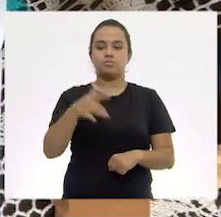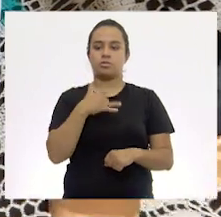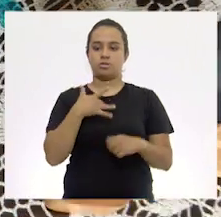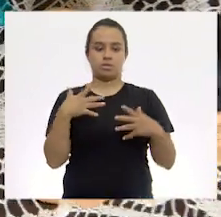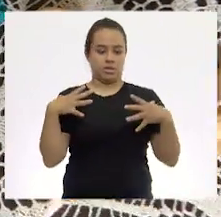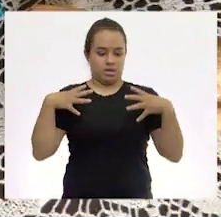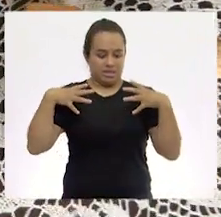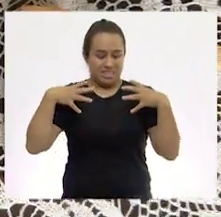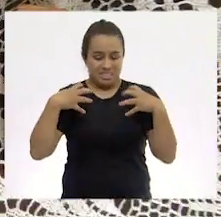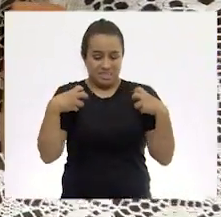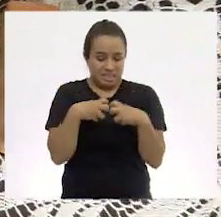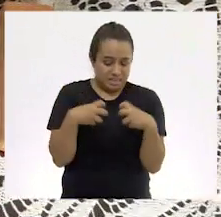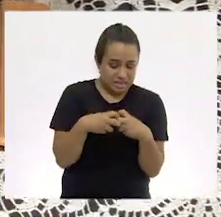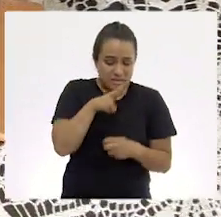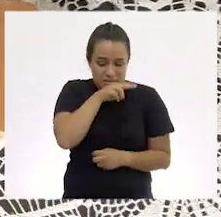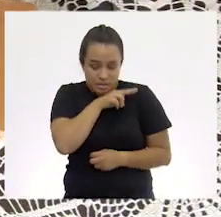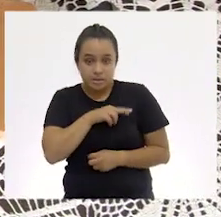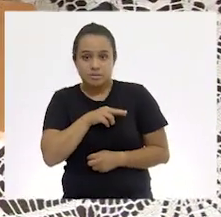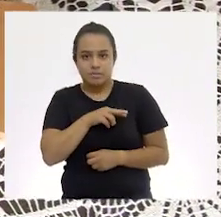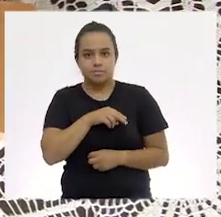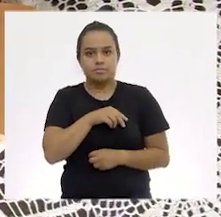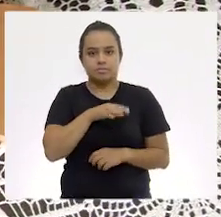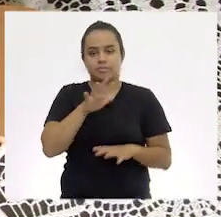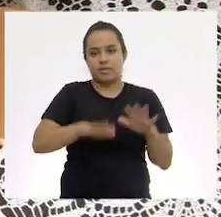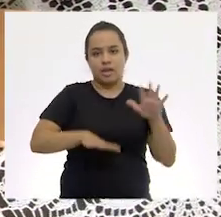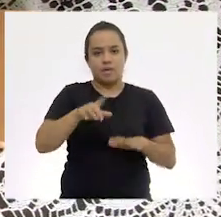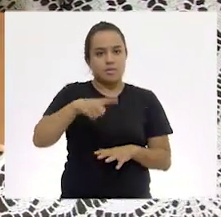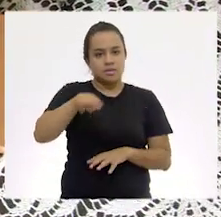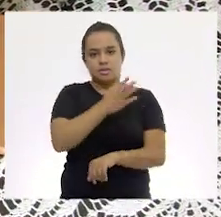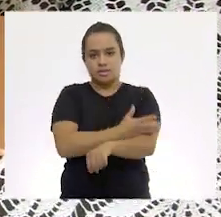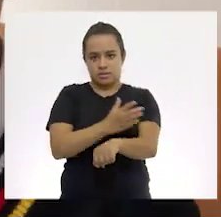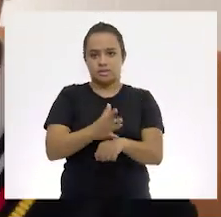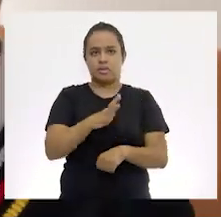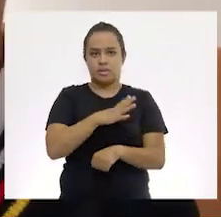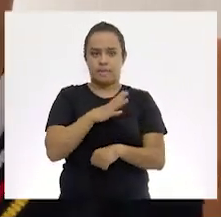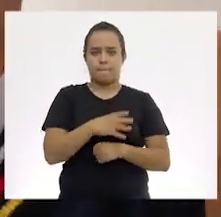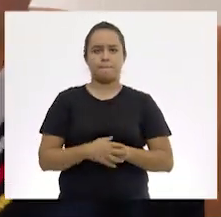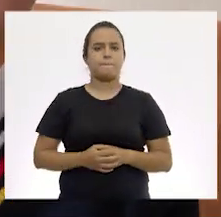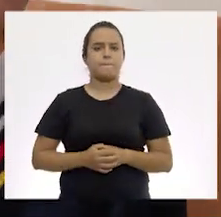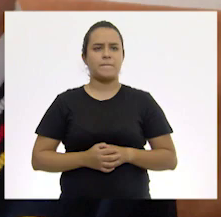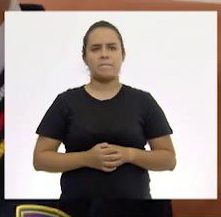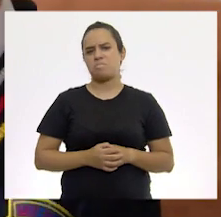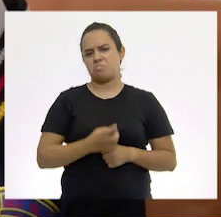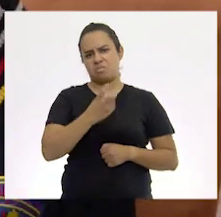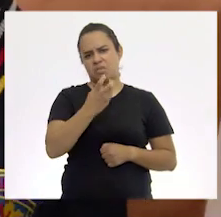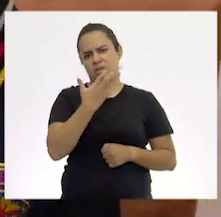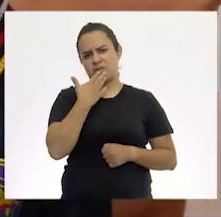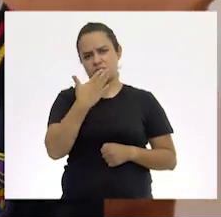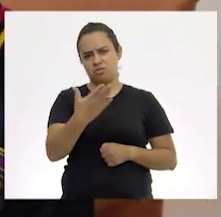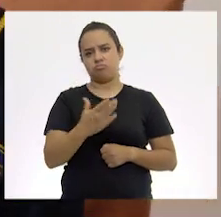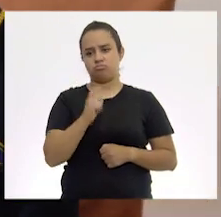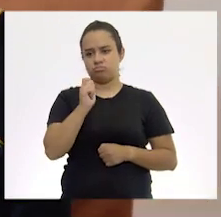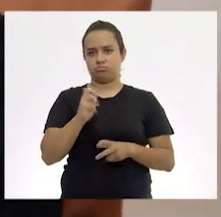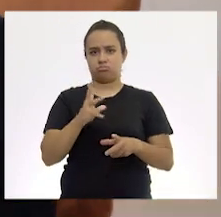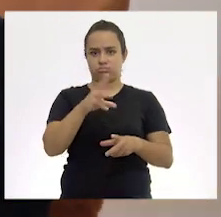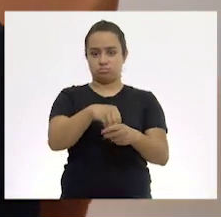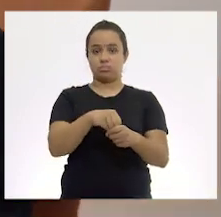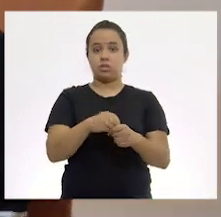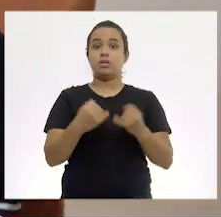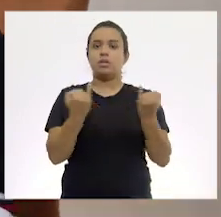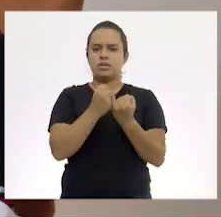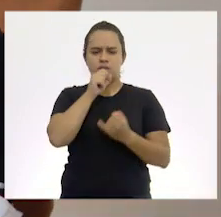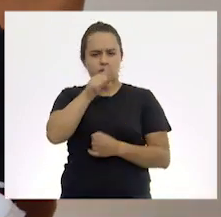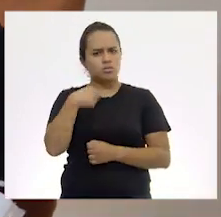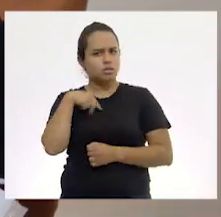que tienden a tener mis compañeros. No, me parece muy bien, claro, la inclusión. Incluso